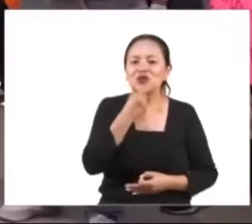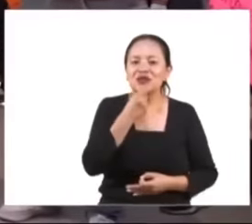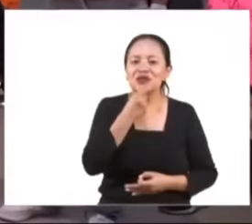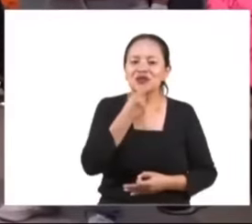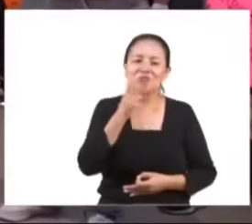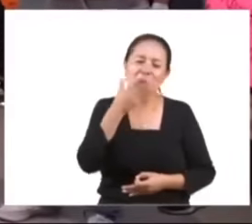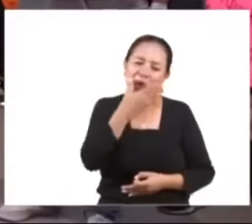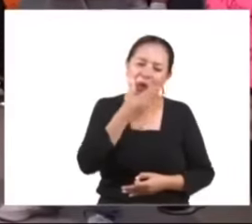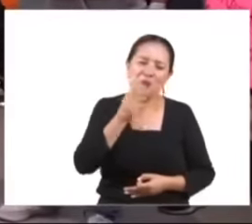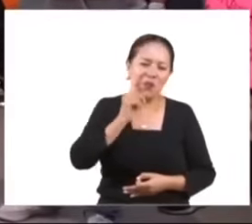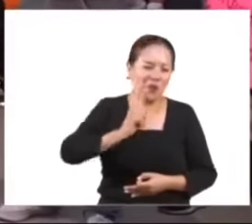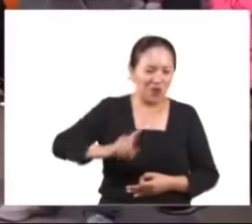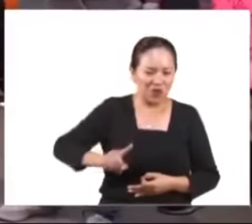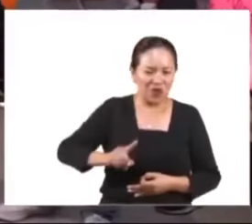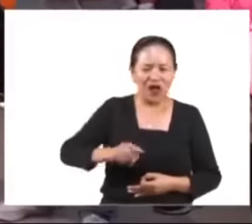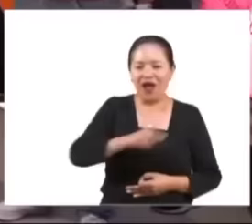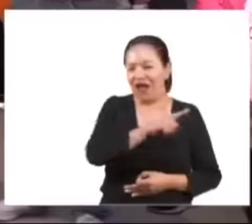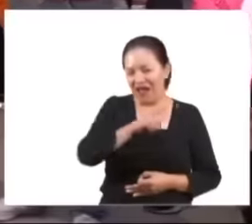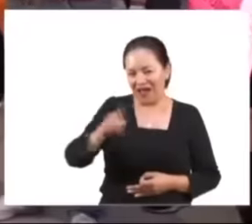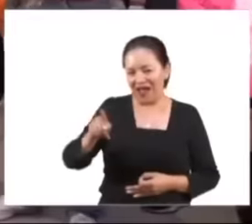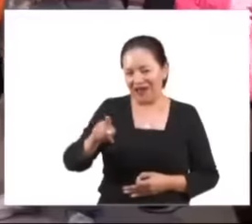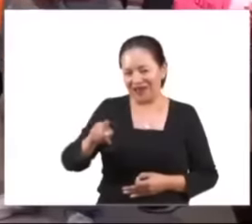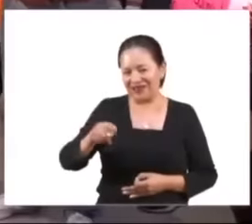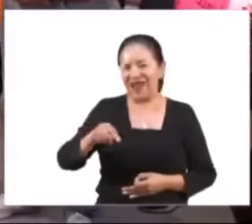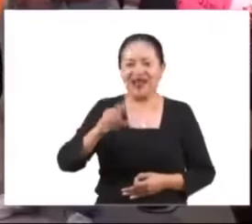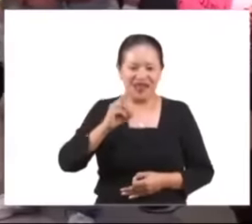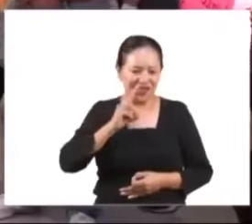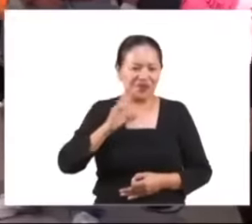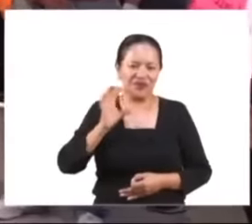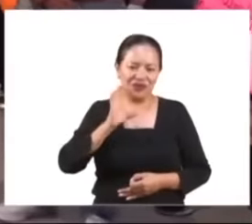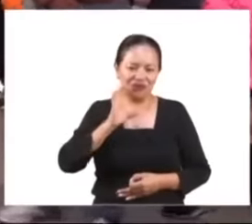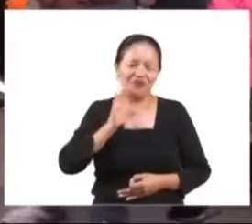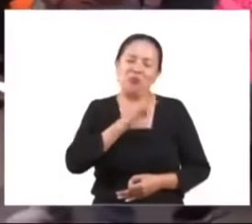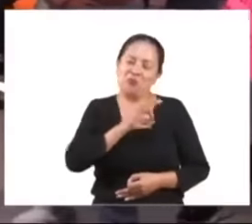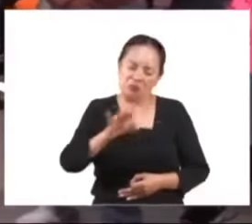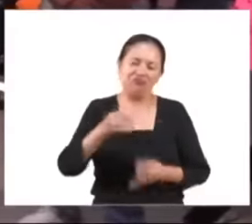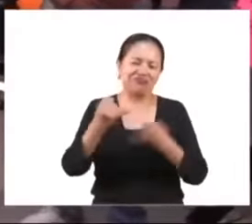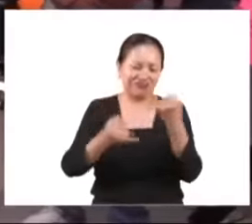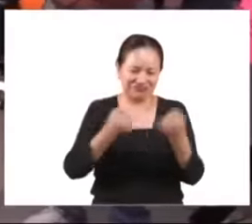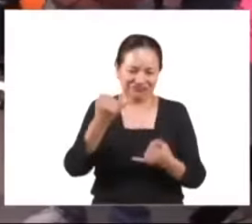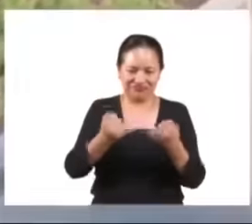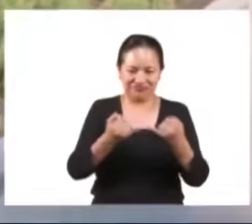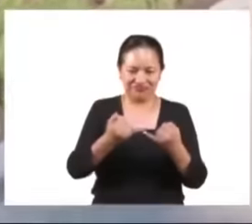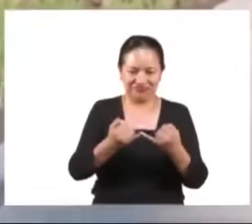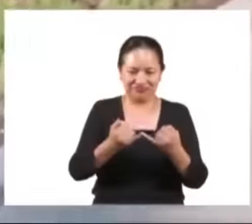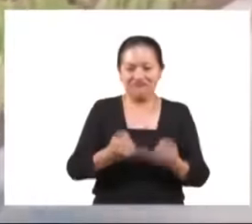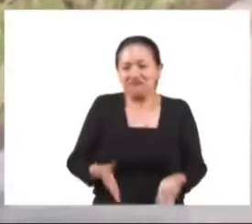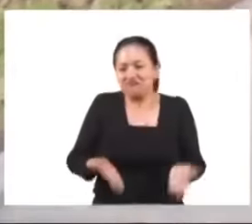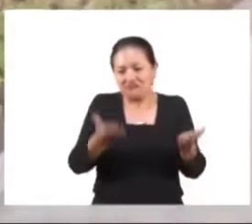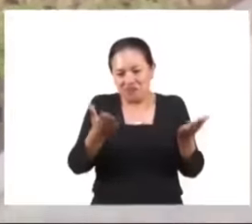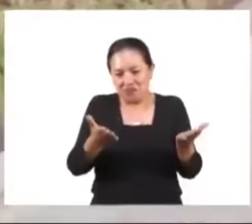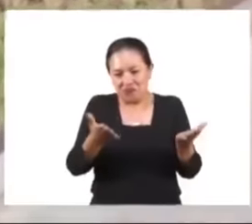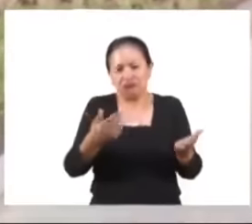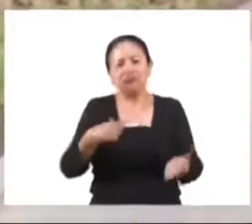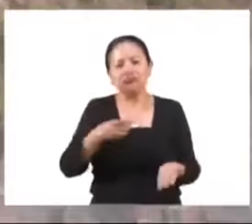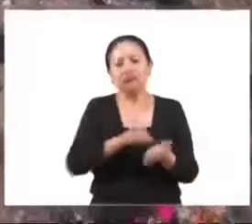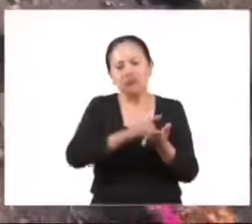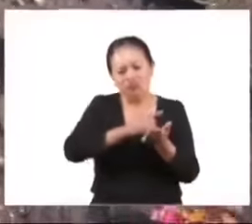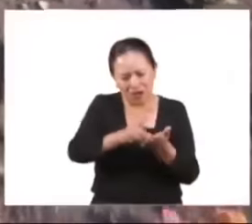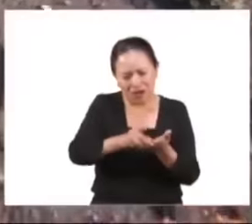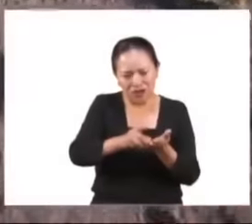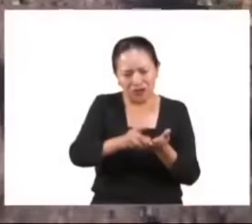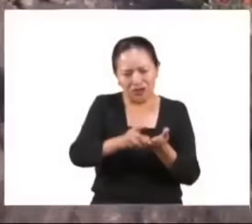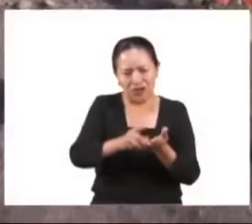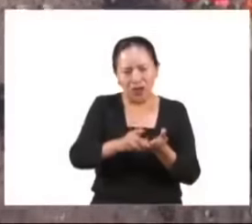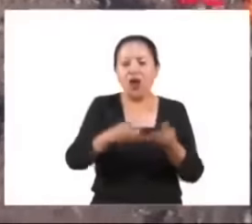de todas estas colonias Y hoy pues realmente Esta es la muestra de que el espacio público también es un derecho que los